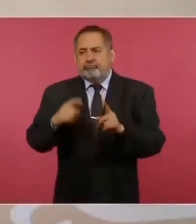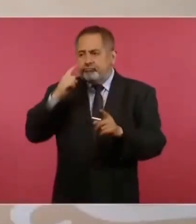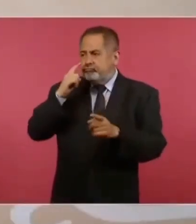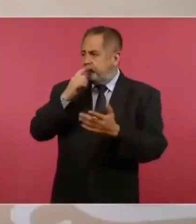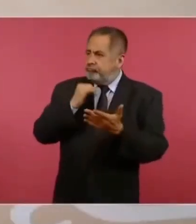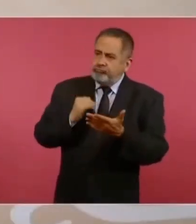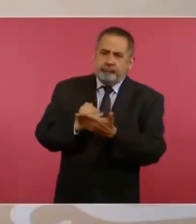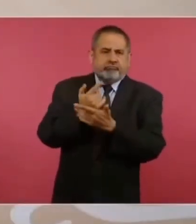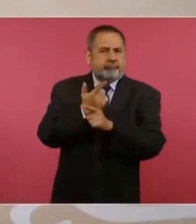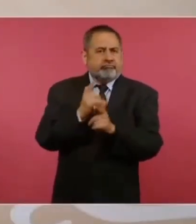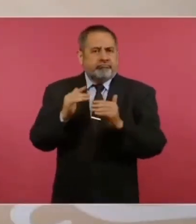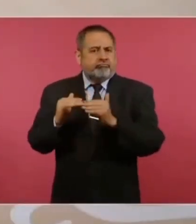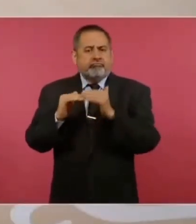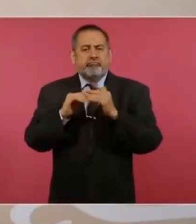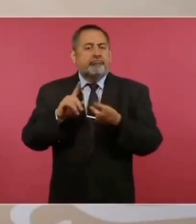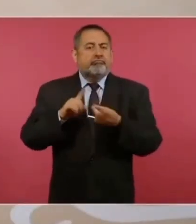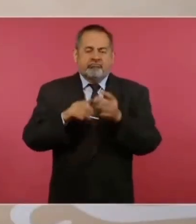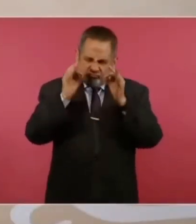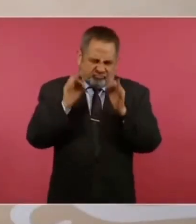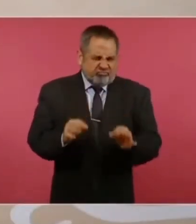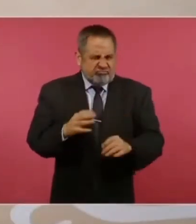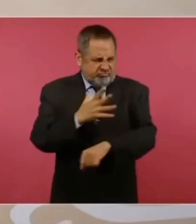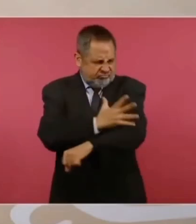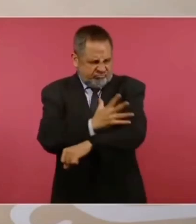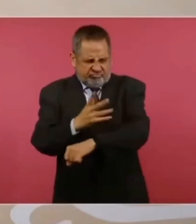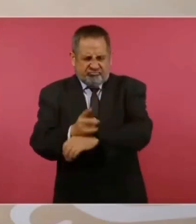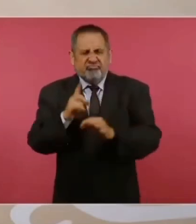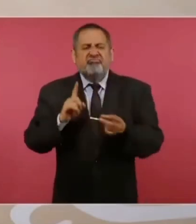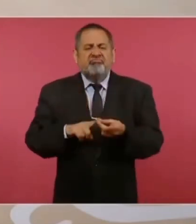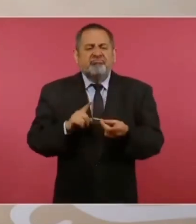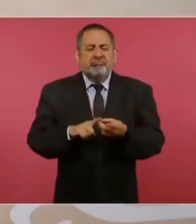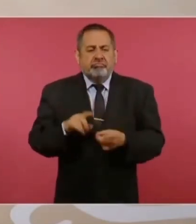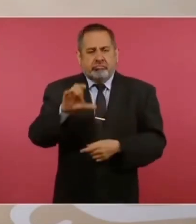en América era Costa Rica.